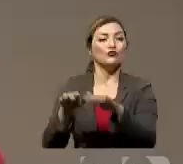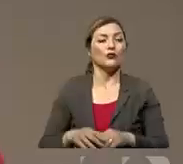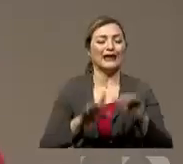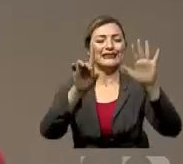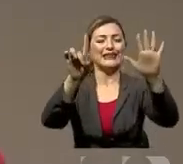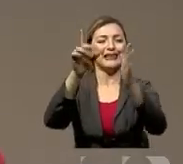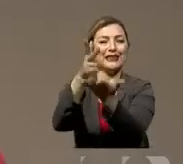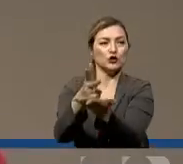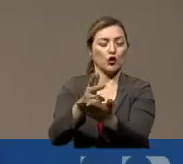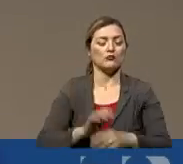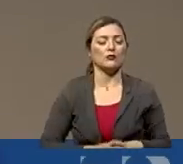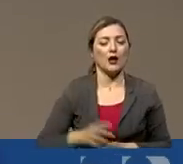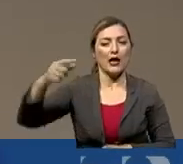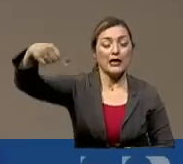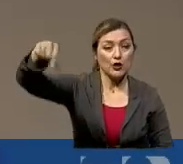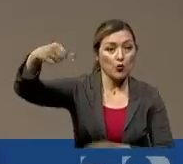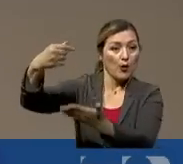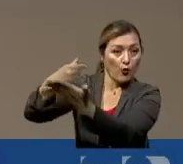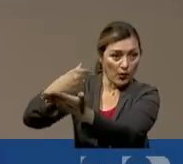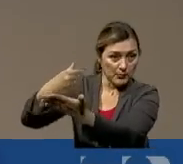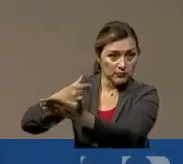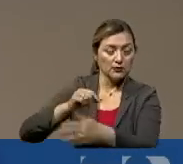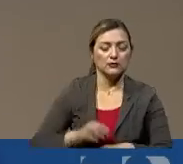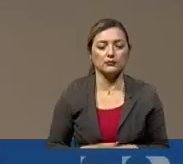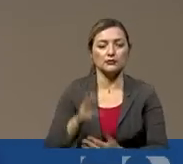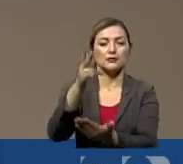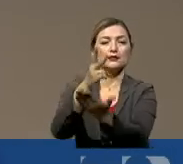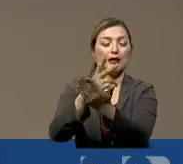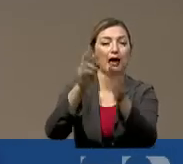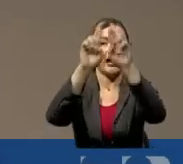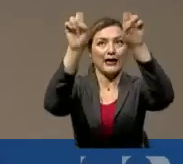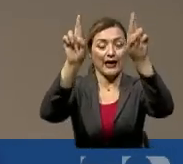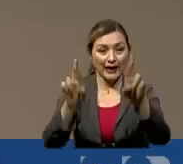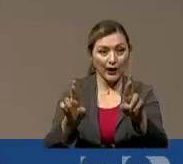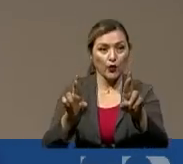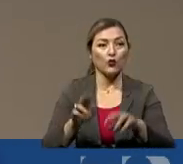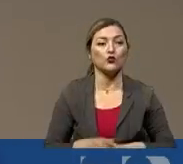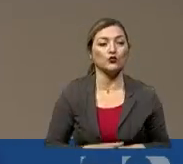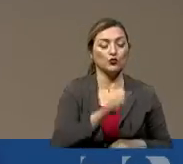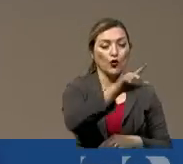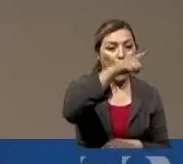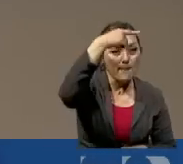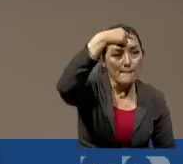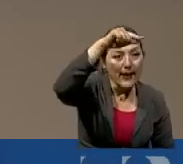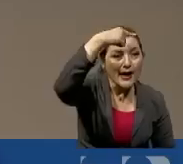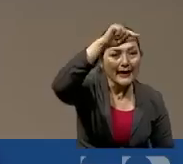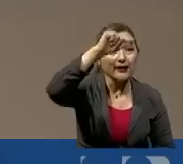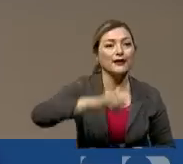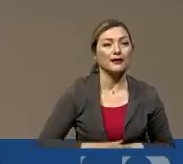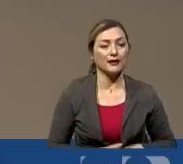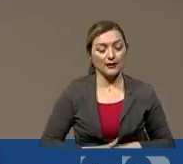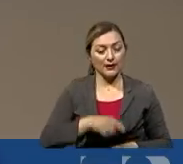6 estaciones. En la estación Quitumbe-Guamaní, en la estación del Recreo, en el Playón de la Marín,